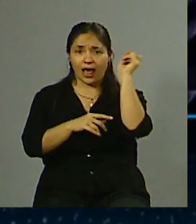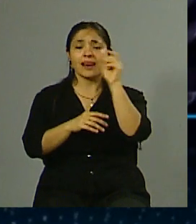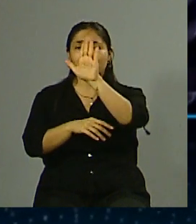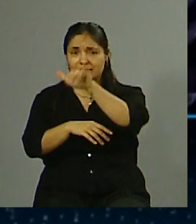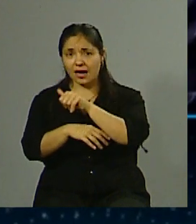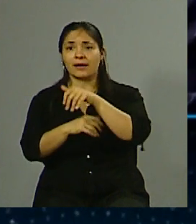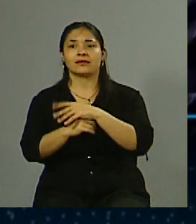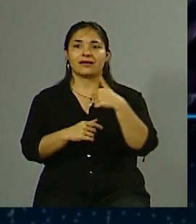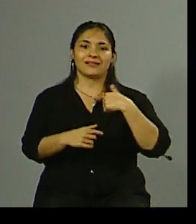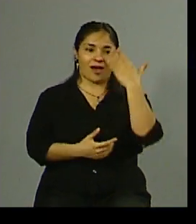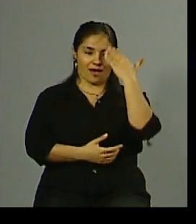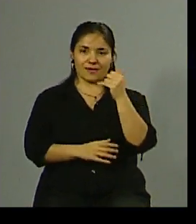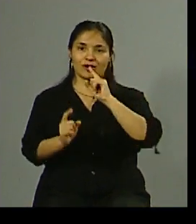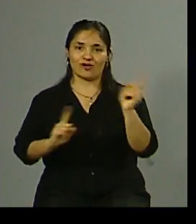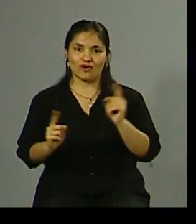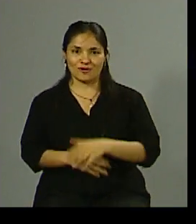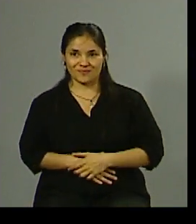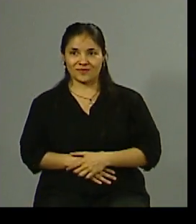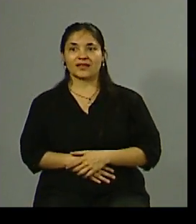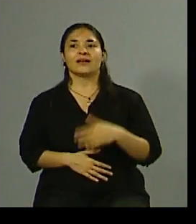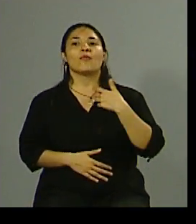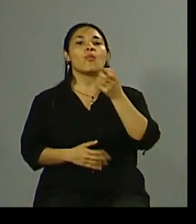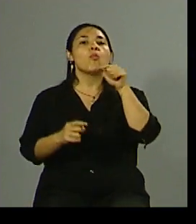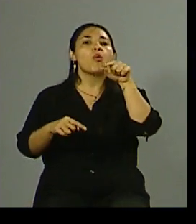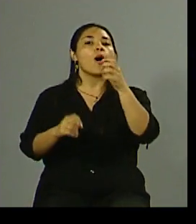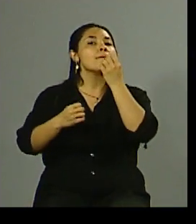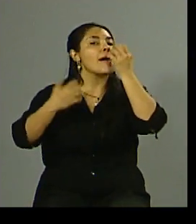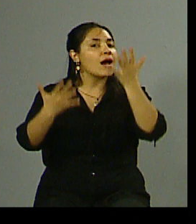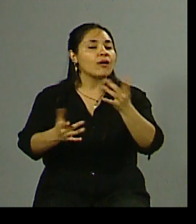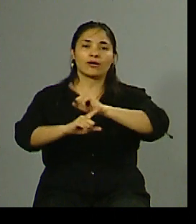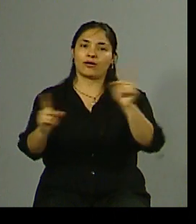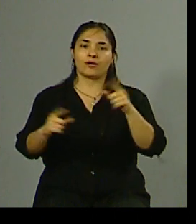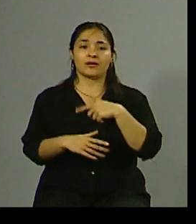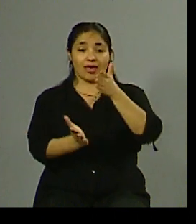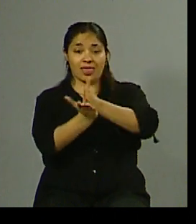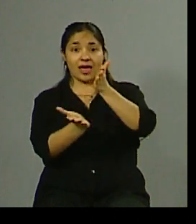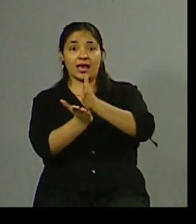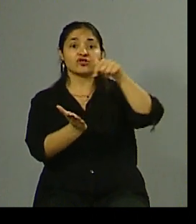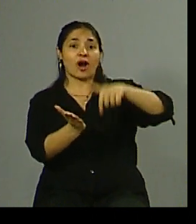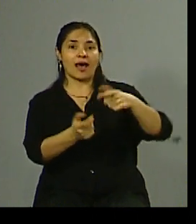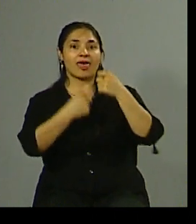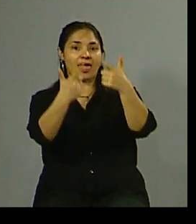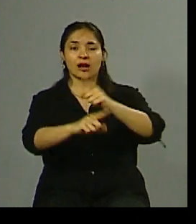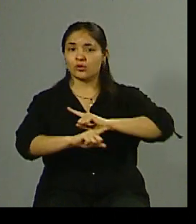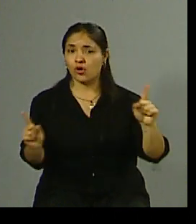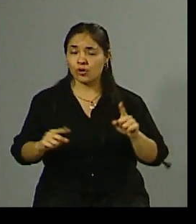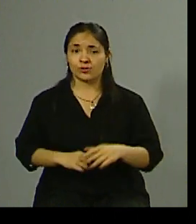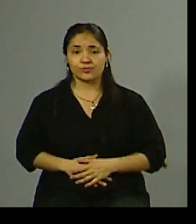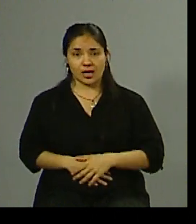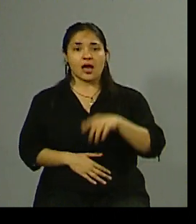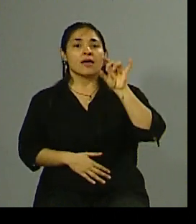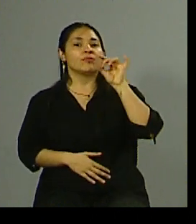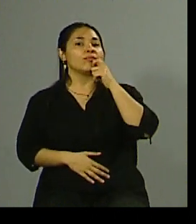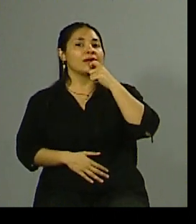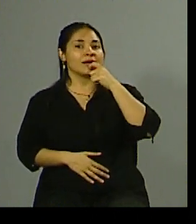Nacional, te olvidaste de mí. No vas a estar mejor. No te van a dar los derechos que hoy no tenés. Porque la única libertad